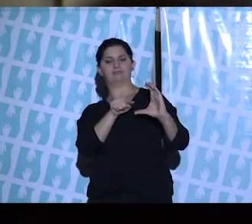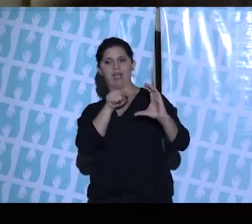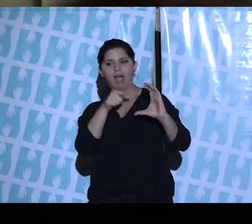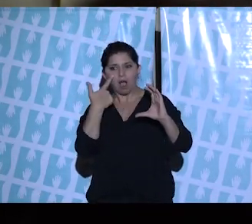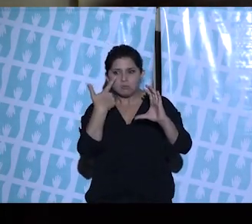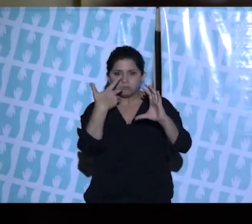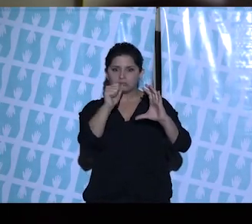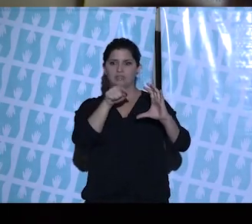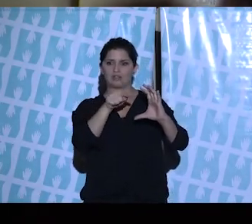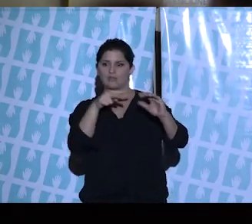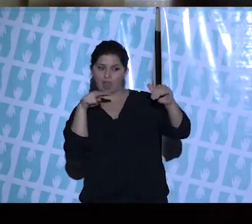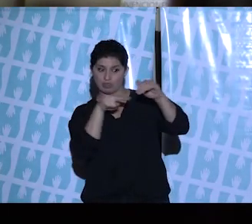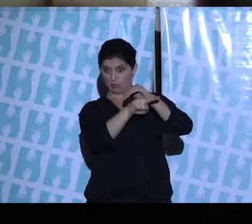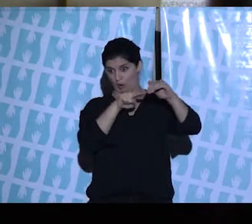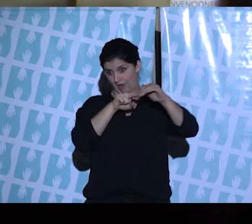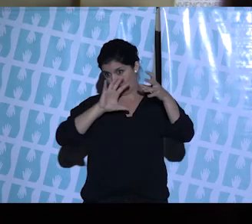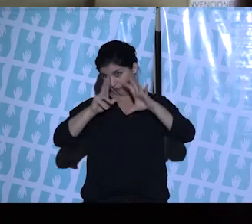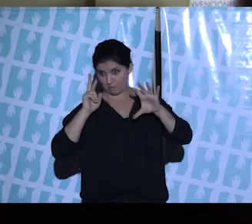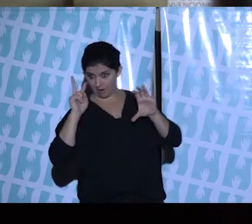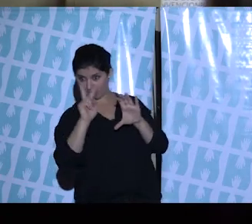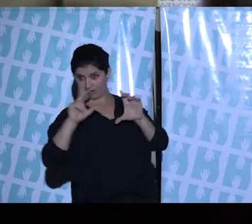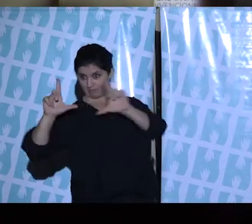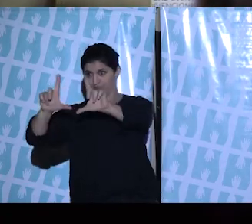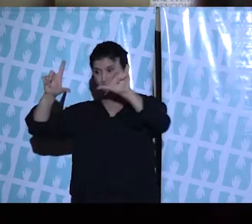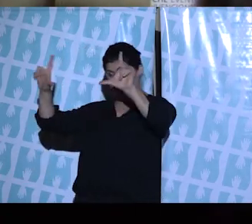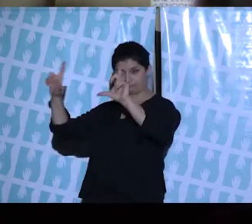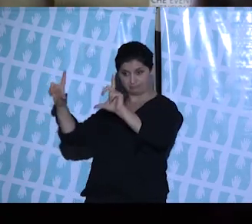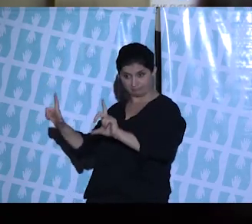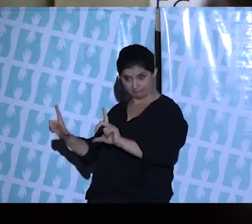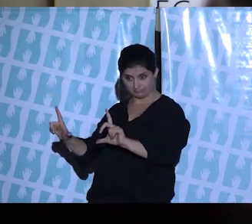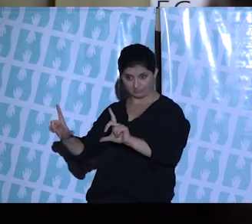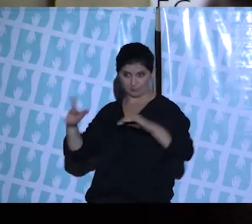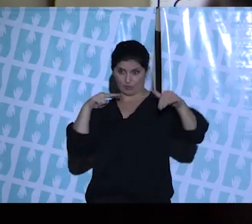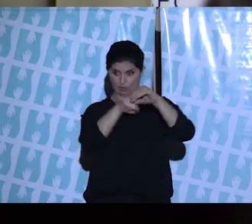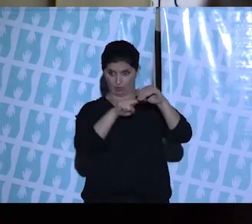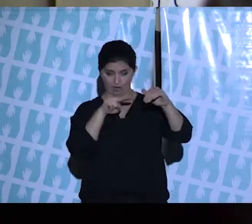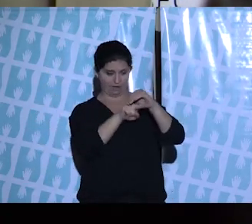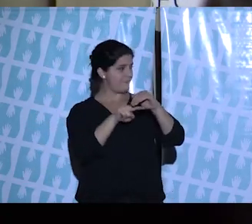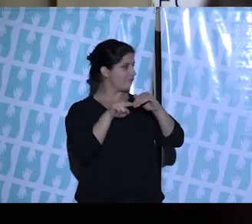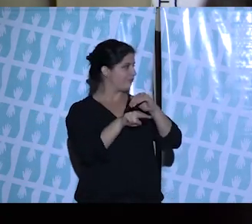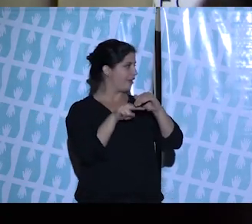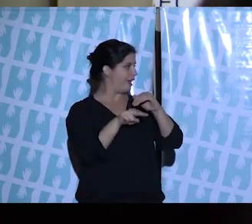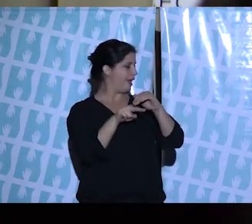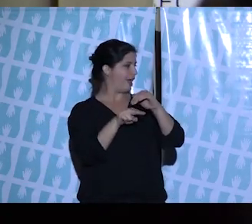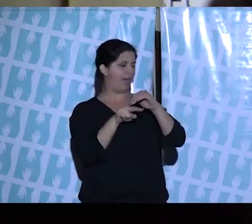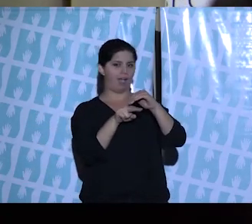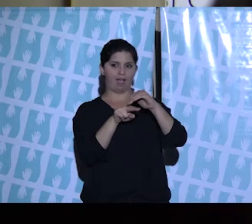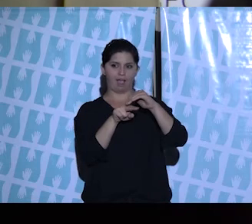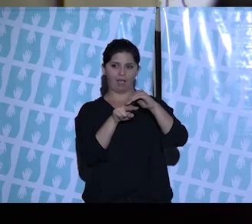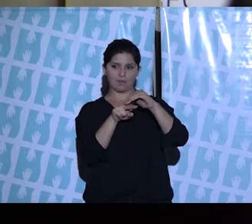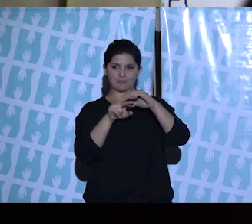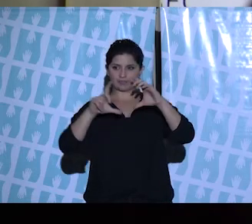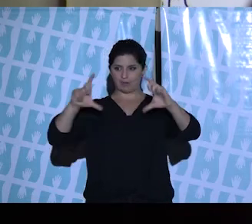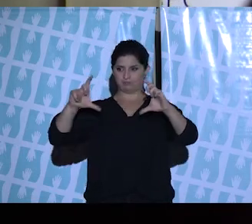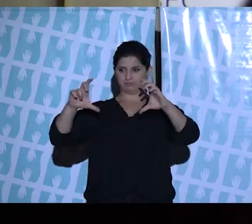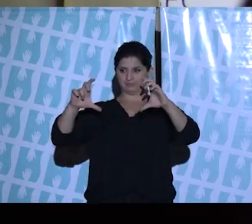se ve como una tomografía esto, ¿no? Y acá en el centro se ven los ganglios basales.